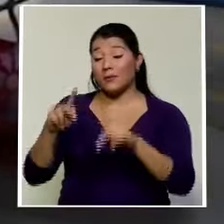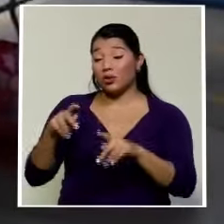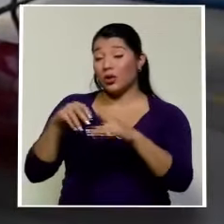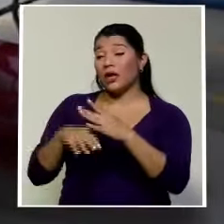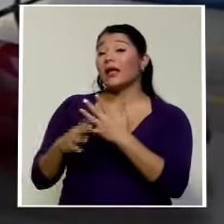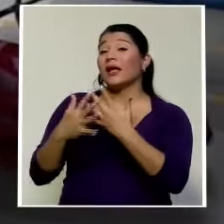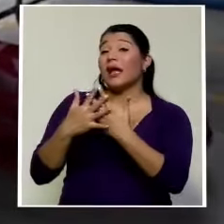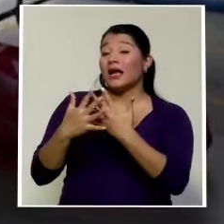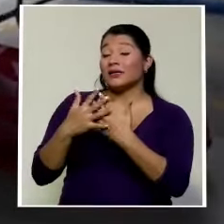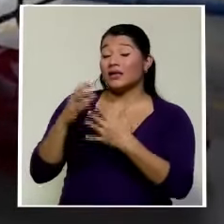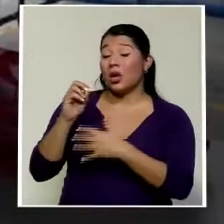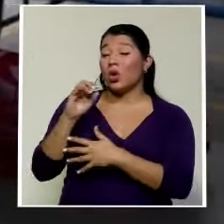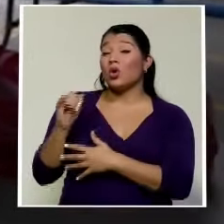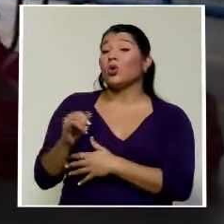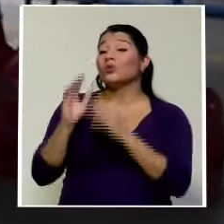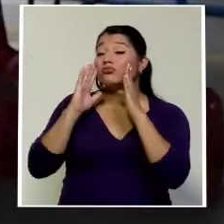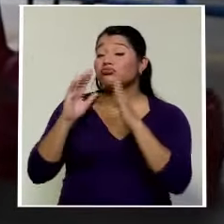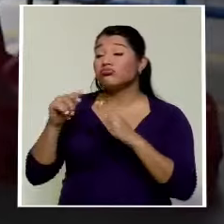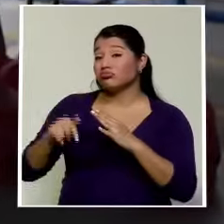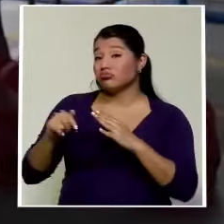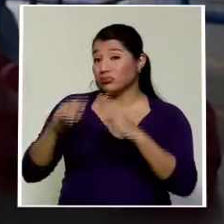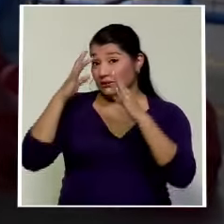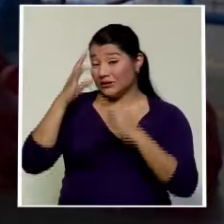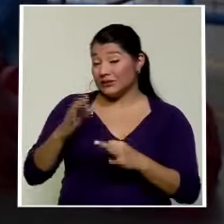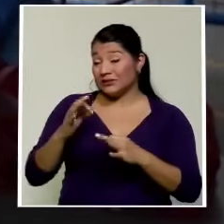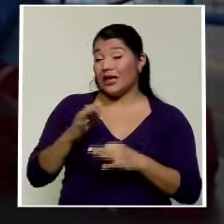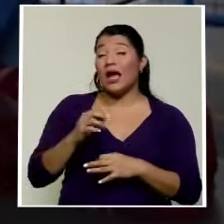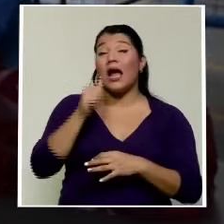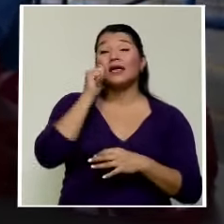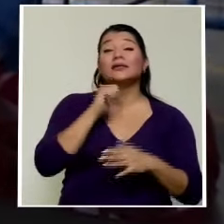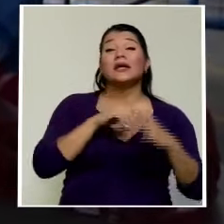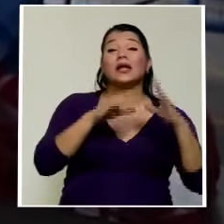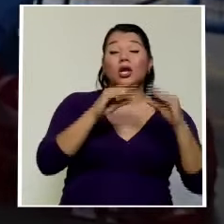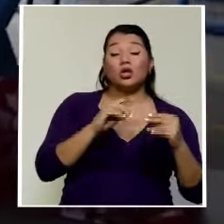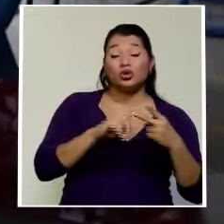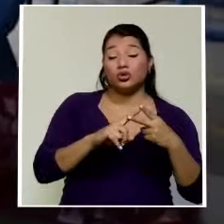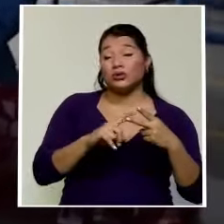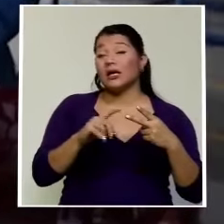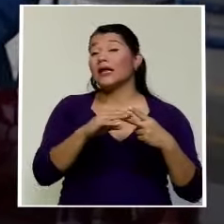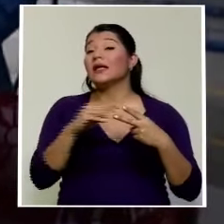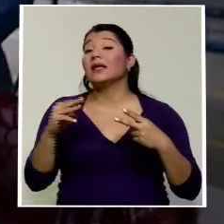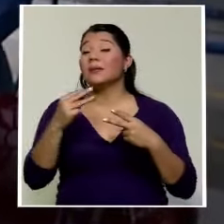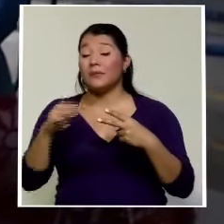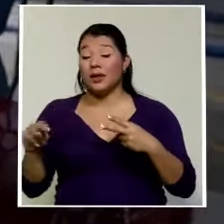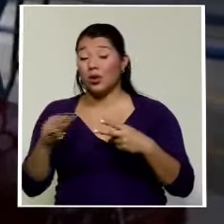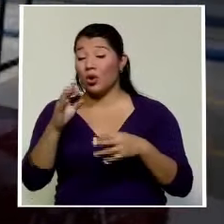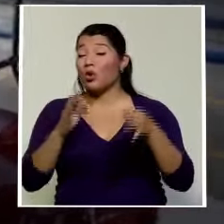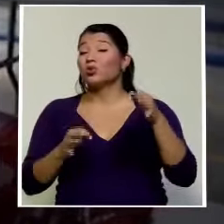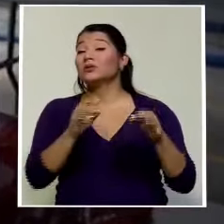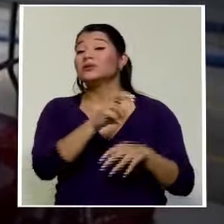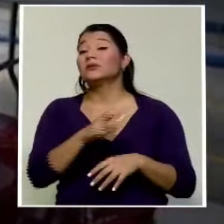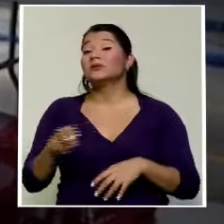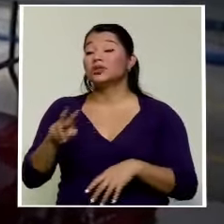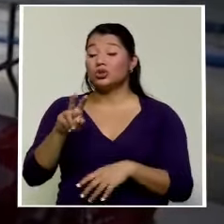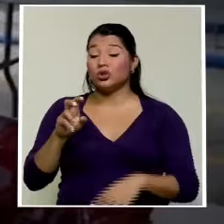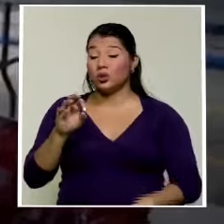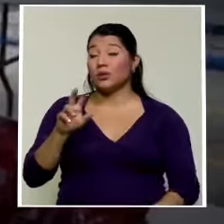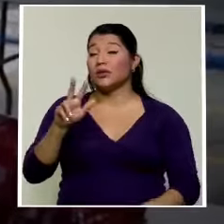varados en celdas del OIJ. Entre la noche del lunes y este miércoles, Justicia trasladó a 293